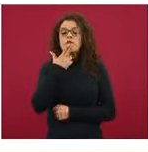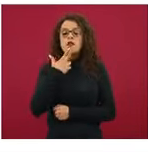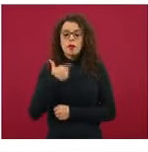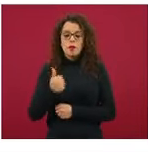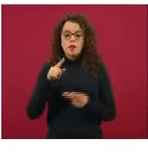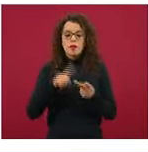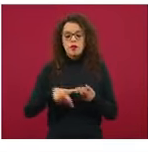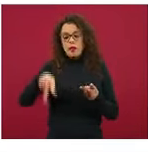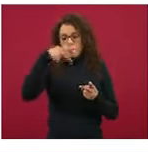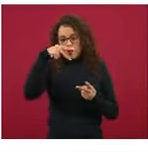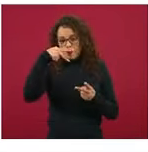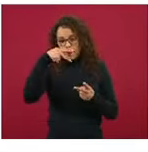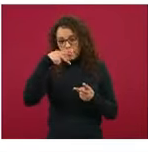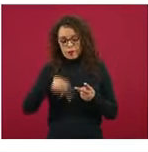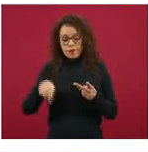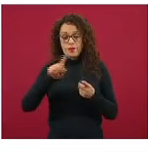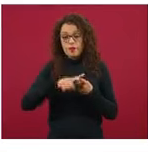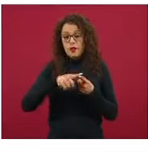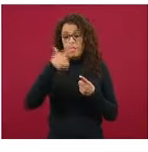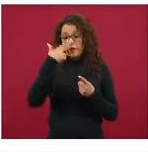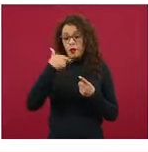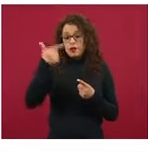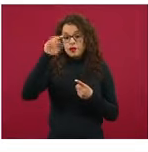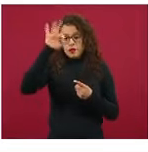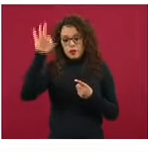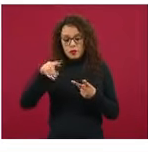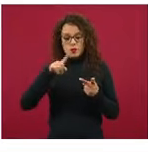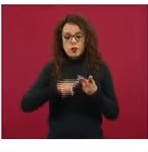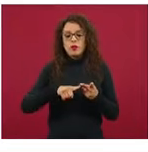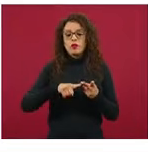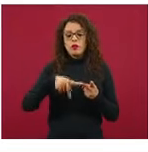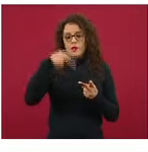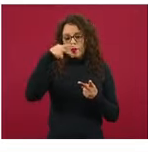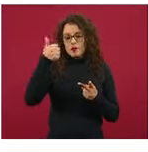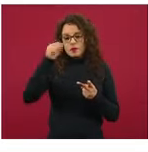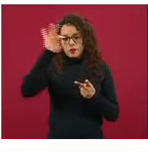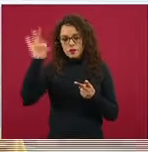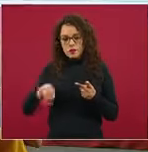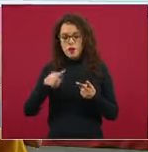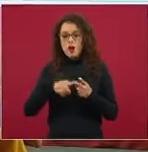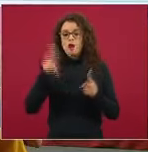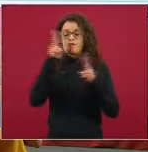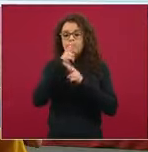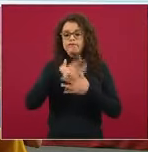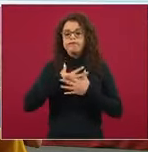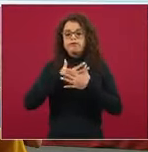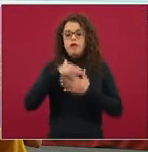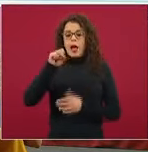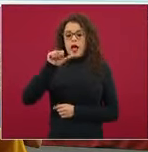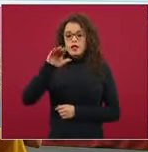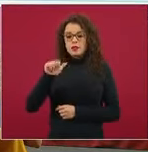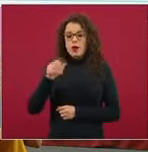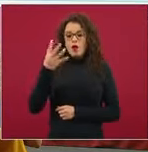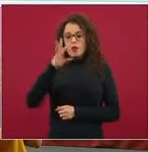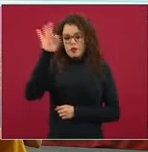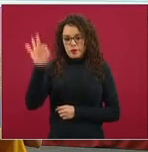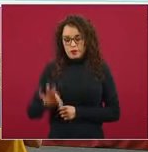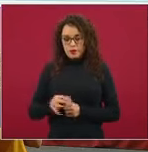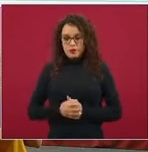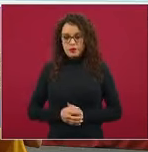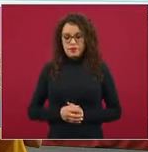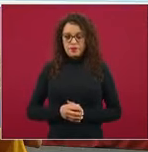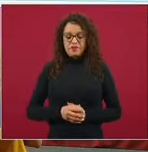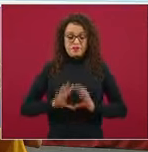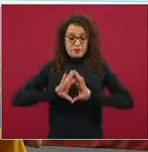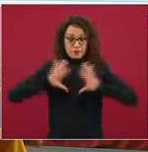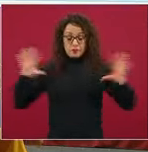el tabaquismo, sin dejar de un lado el asma, que también tiene un porcentaje de un 4%. El 34% de